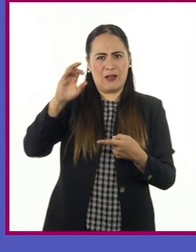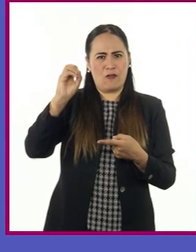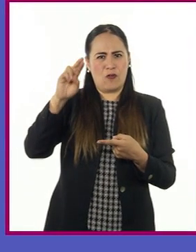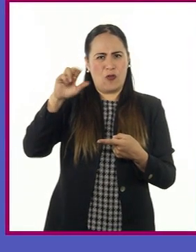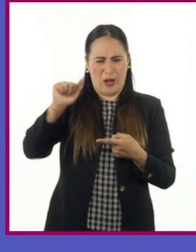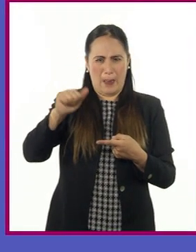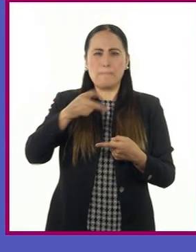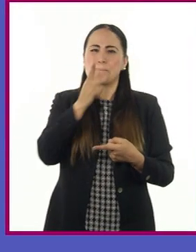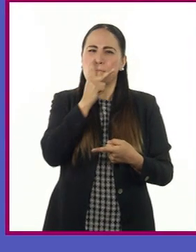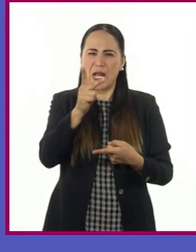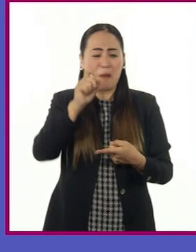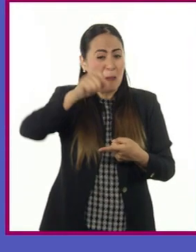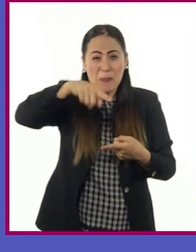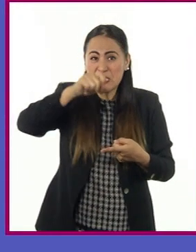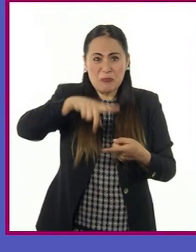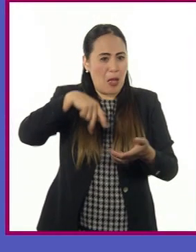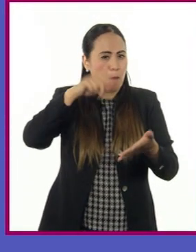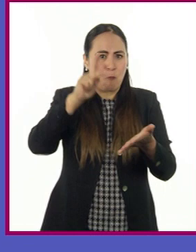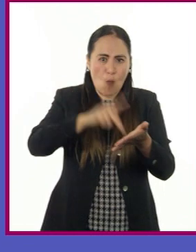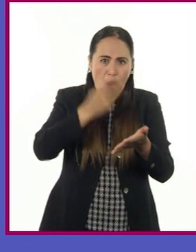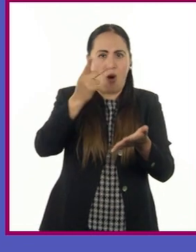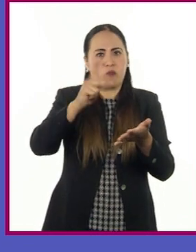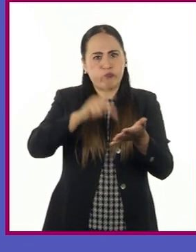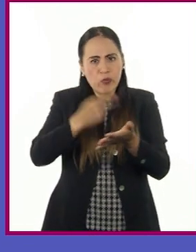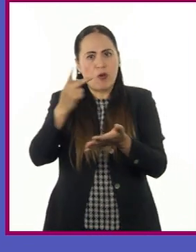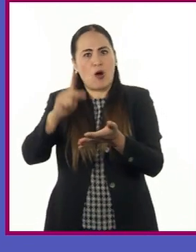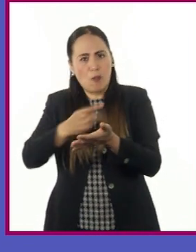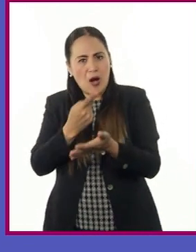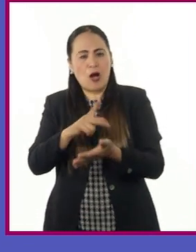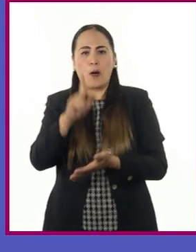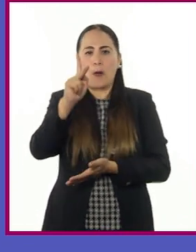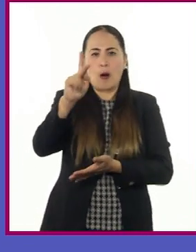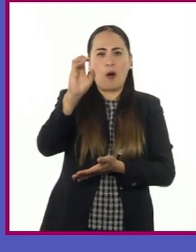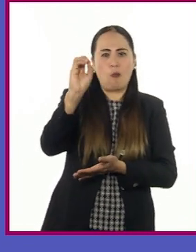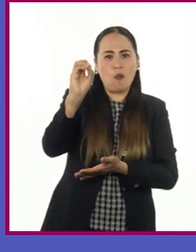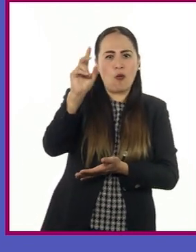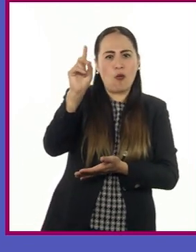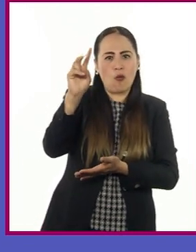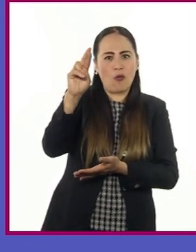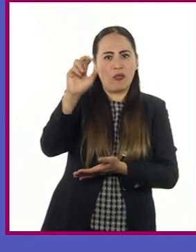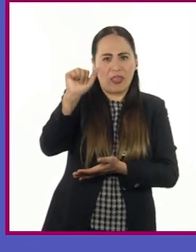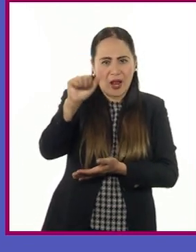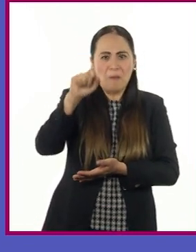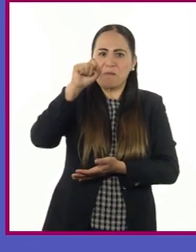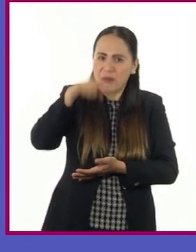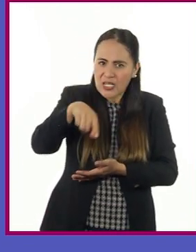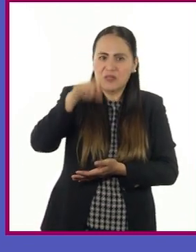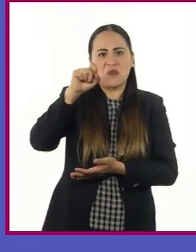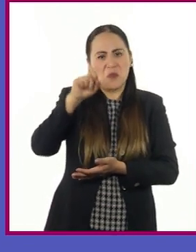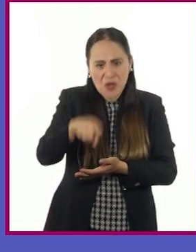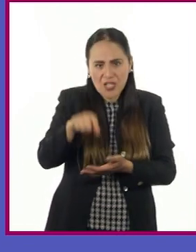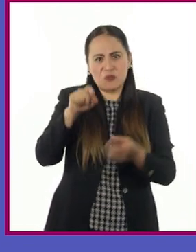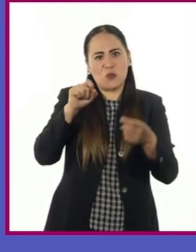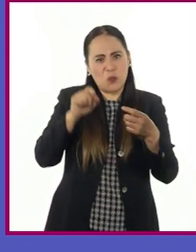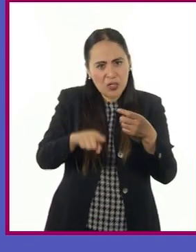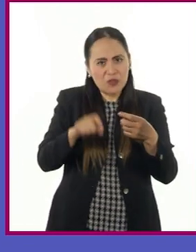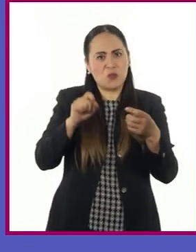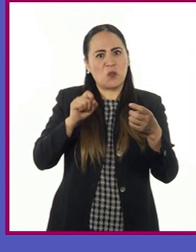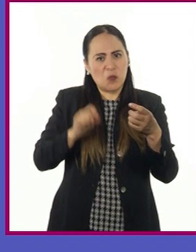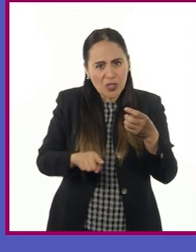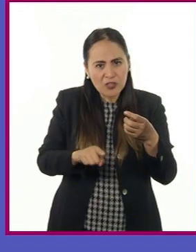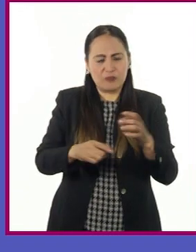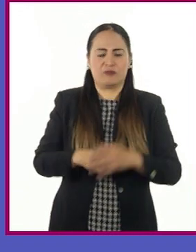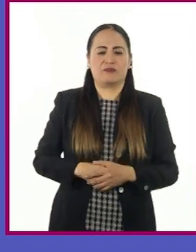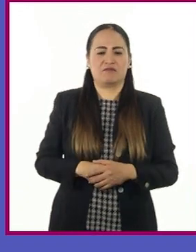repite varias veces en el poema. Podrá nublarse, podrá secarse, podrá romperse, podrá